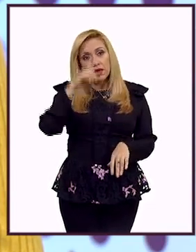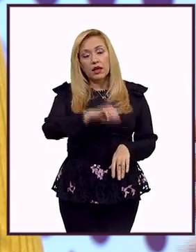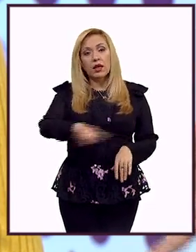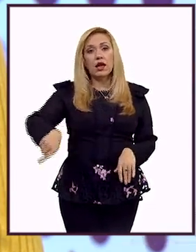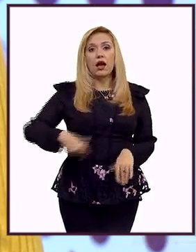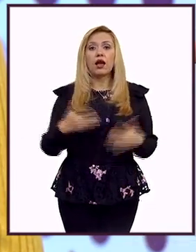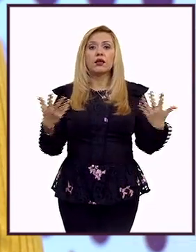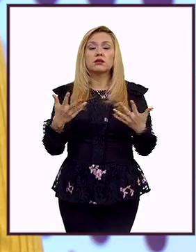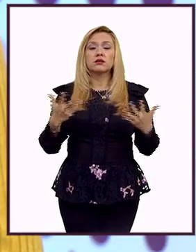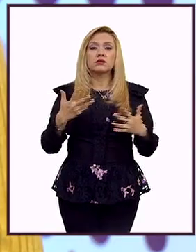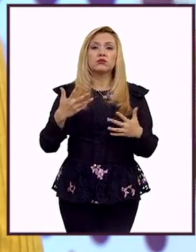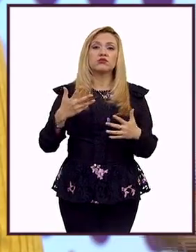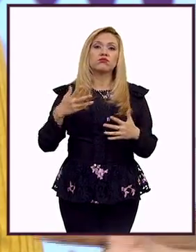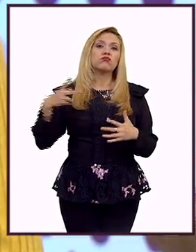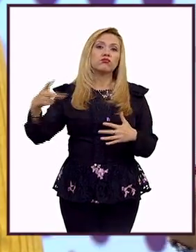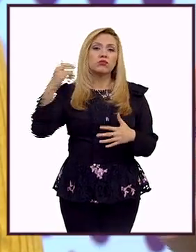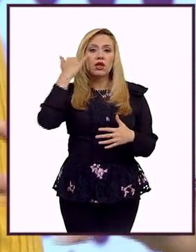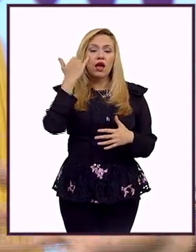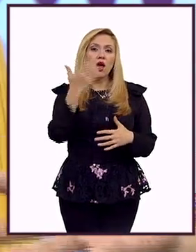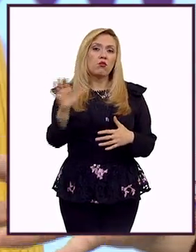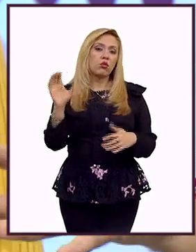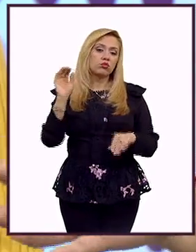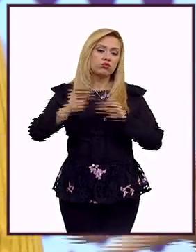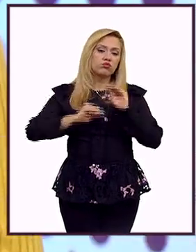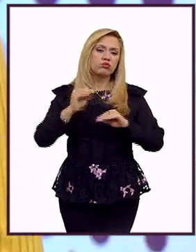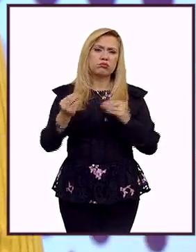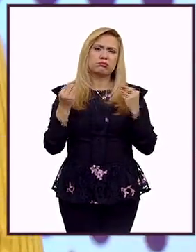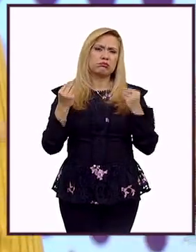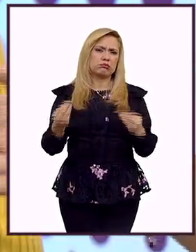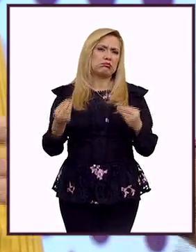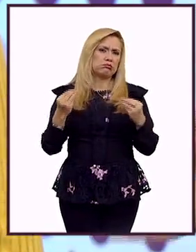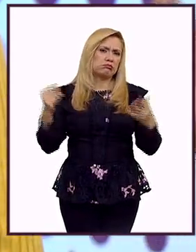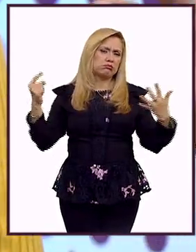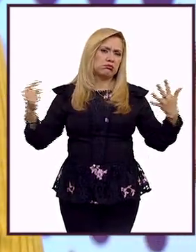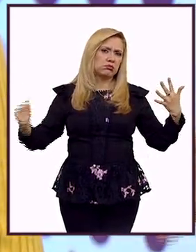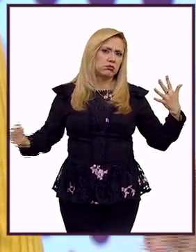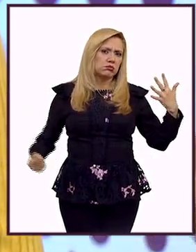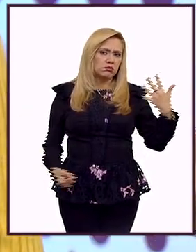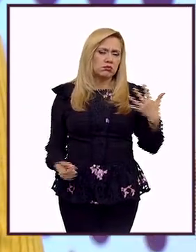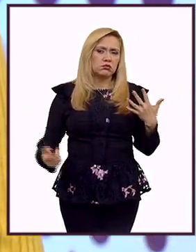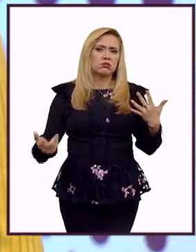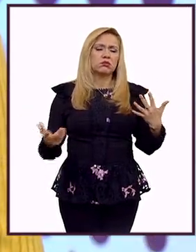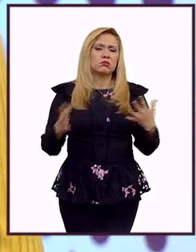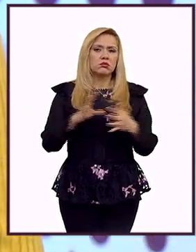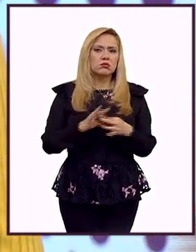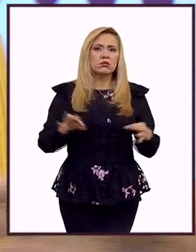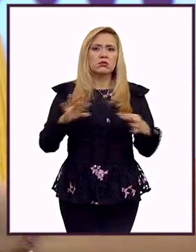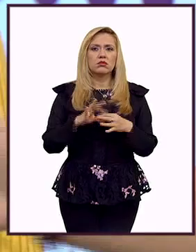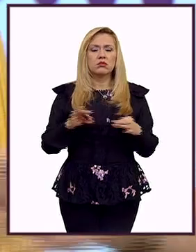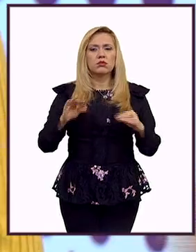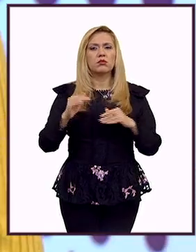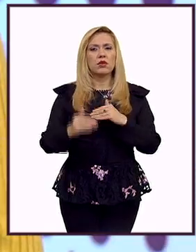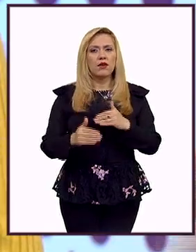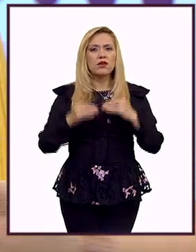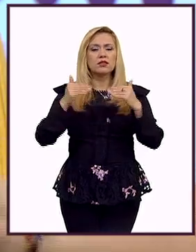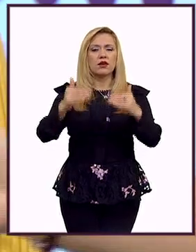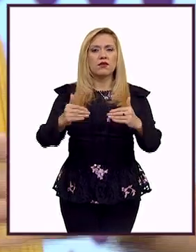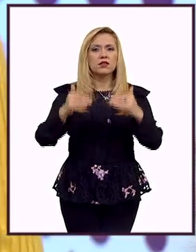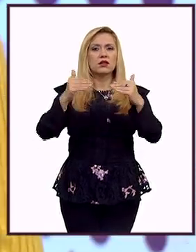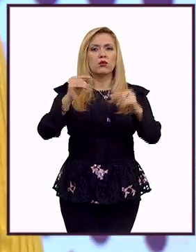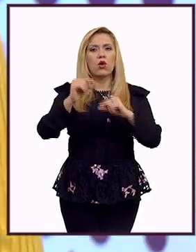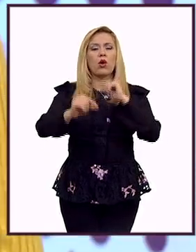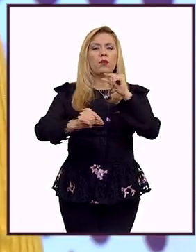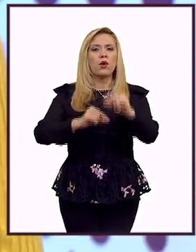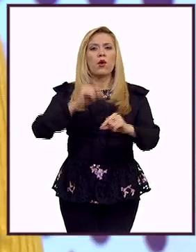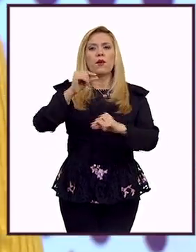agenda campesina, que contiene un montón de cosas que ya abarcan, ¿no? O sea, ya nos decía Claudia incluso antes, ¿no? Ha ido avanzando de manera progresiva la